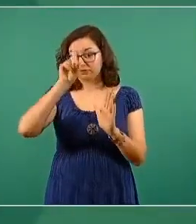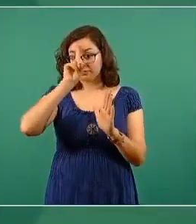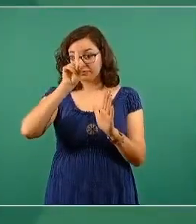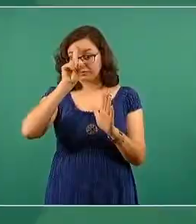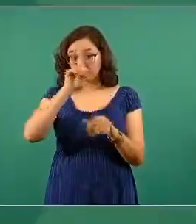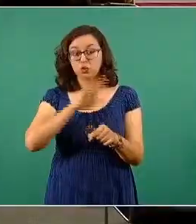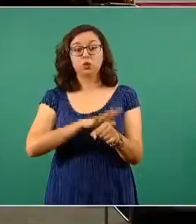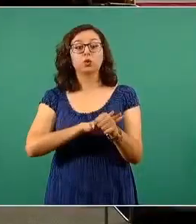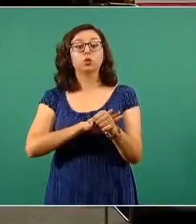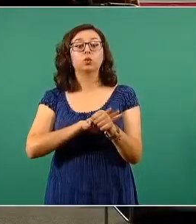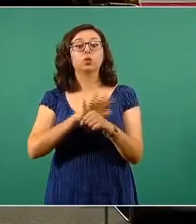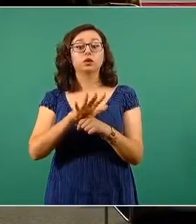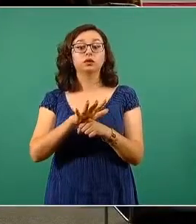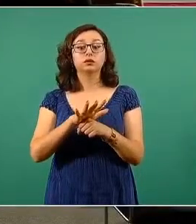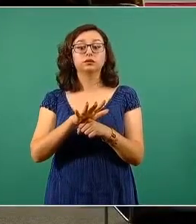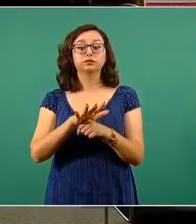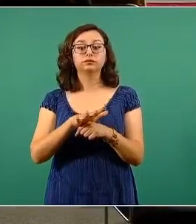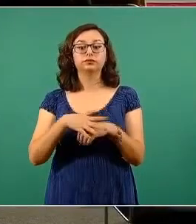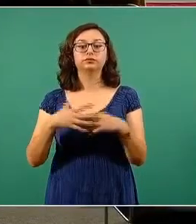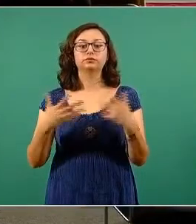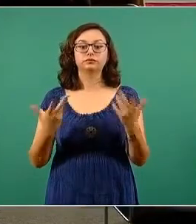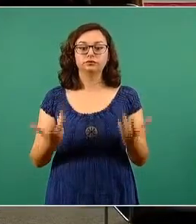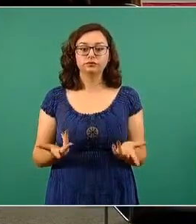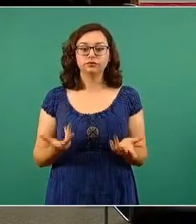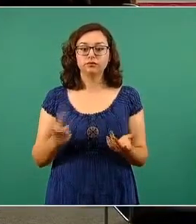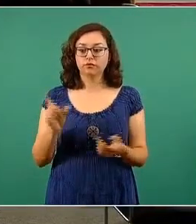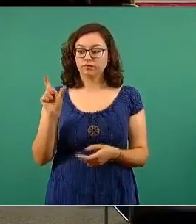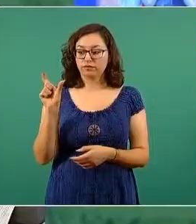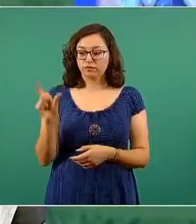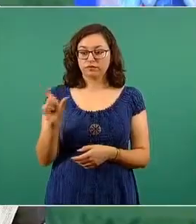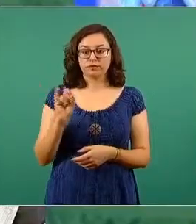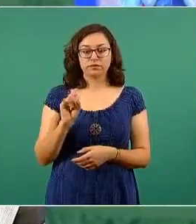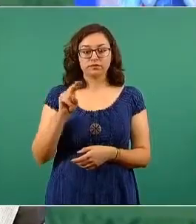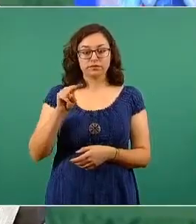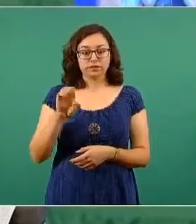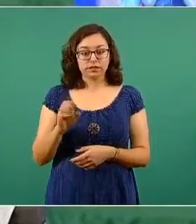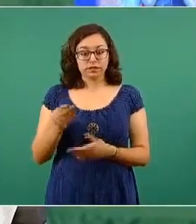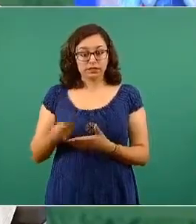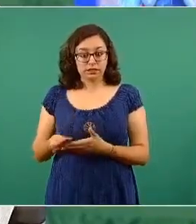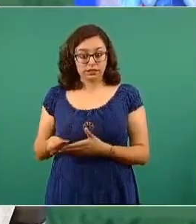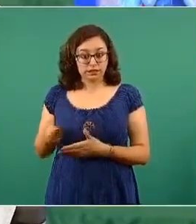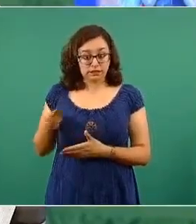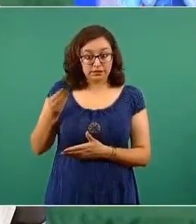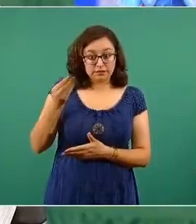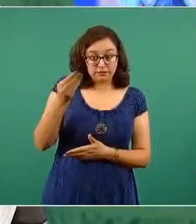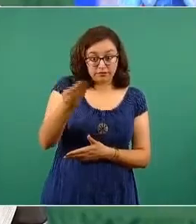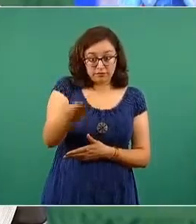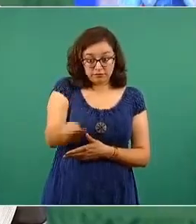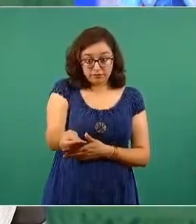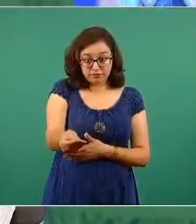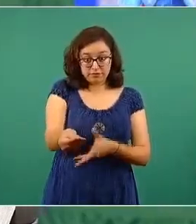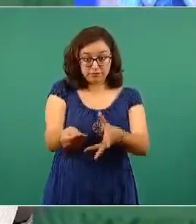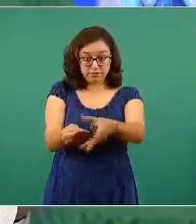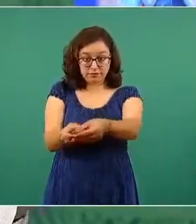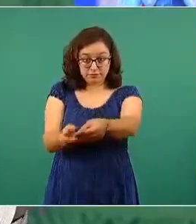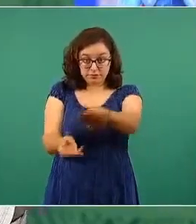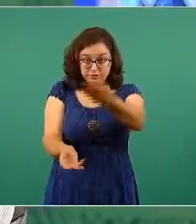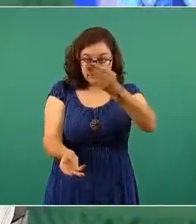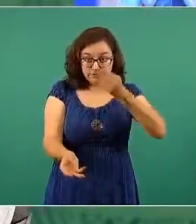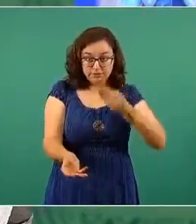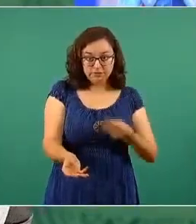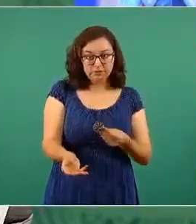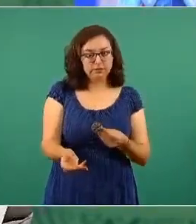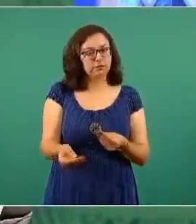poner en práctica este domingo es que no se entregue físicamente la credencial del elector en la mano